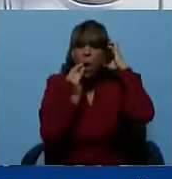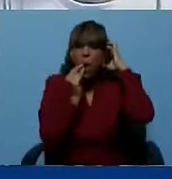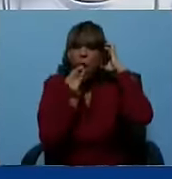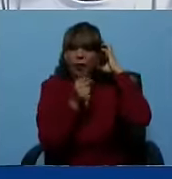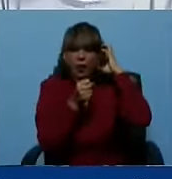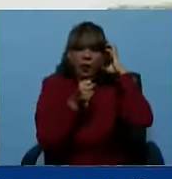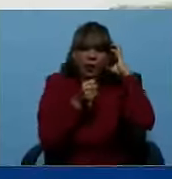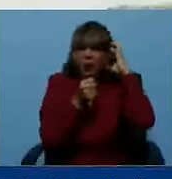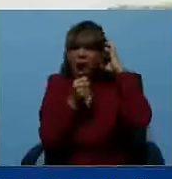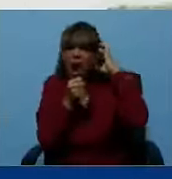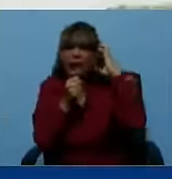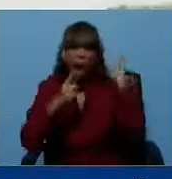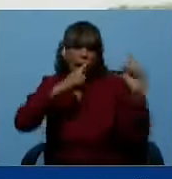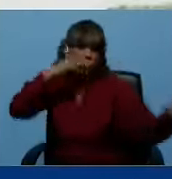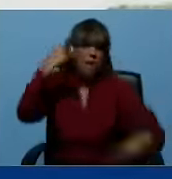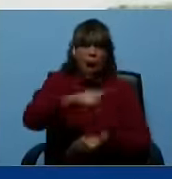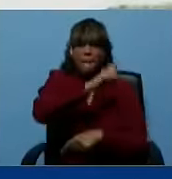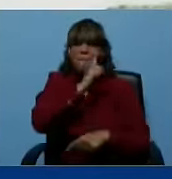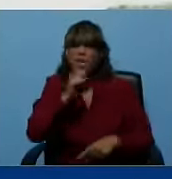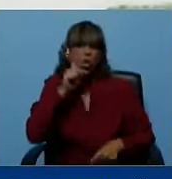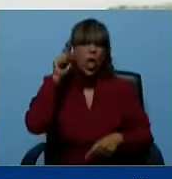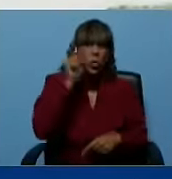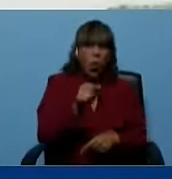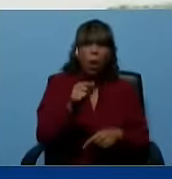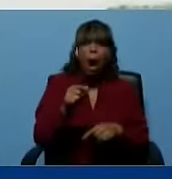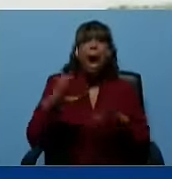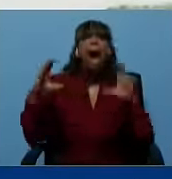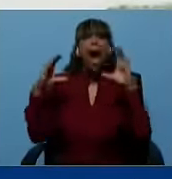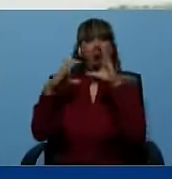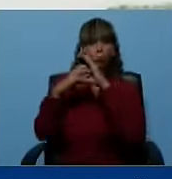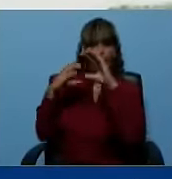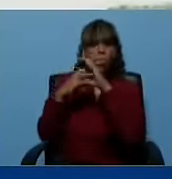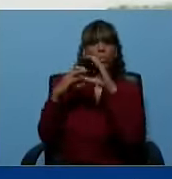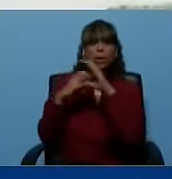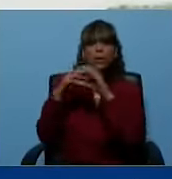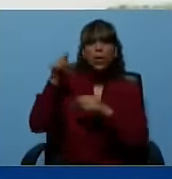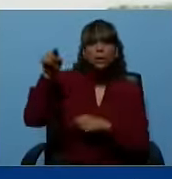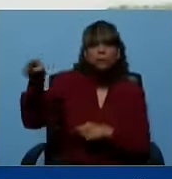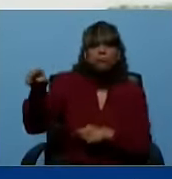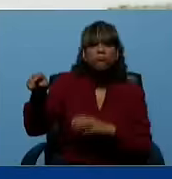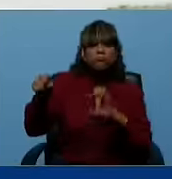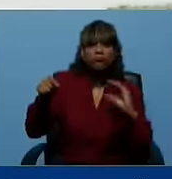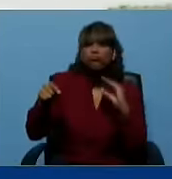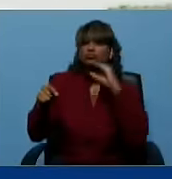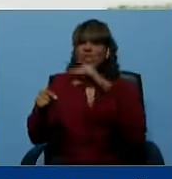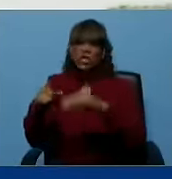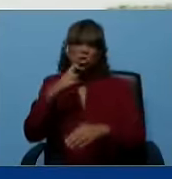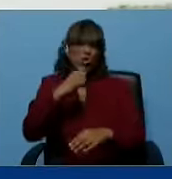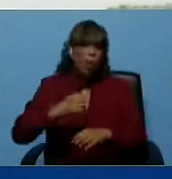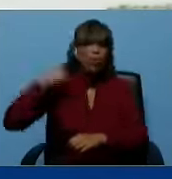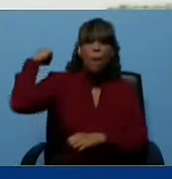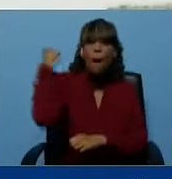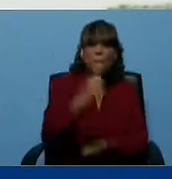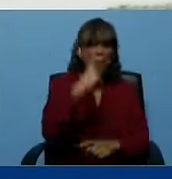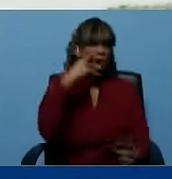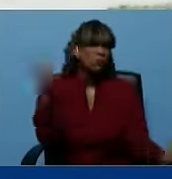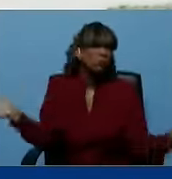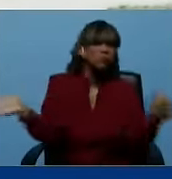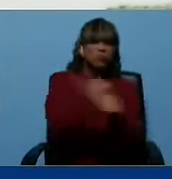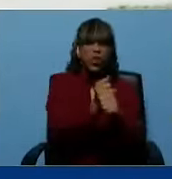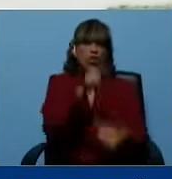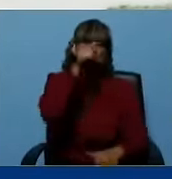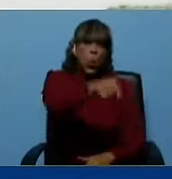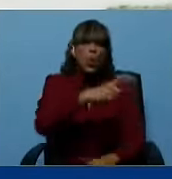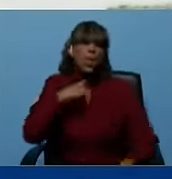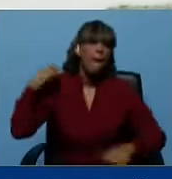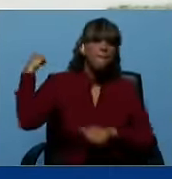por radio. Mira, no sé quién, te voy a matar donde te vea. Yo llamo